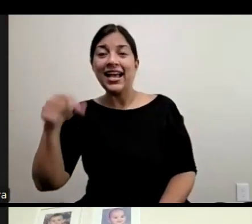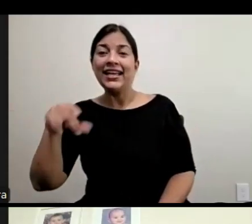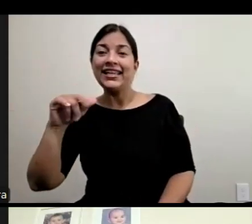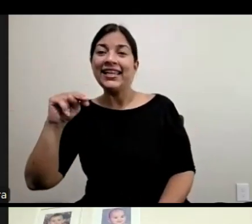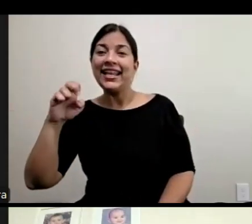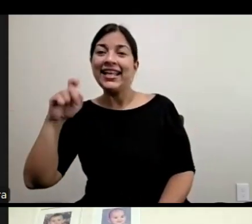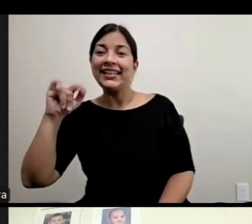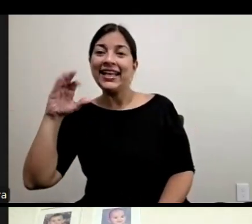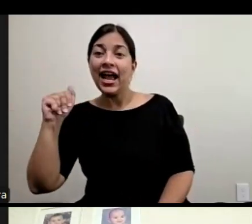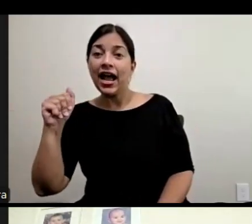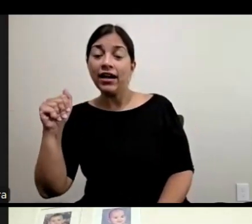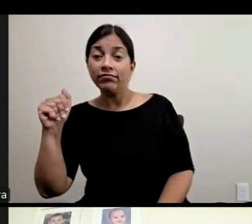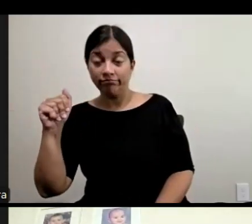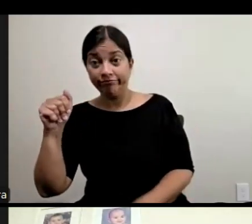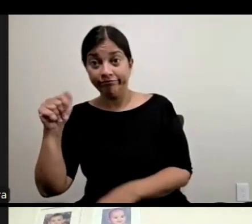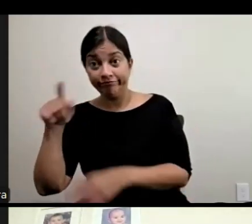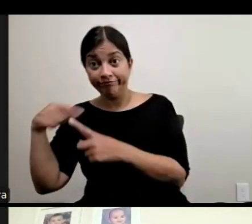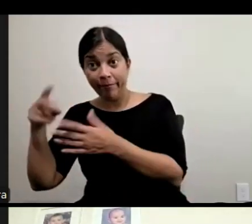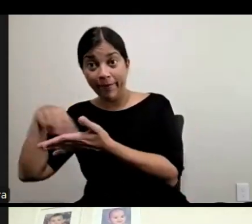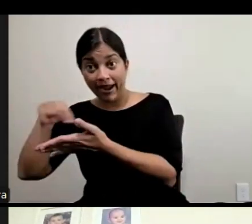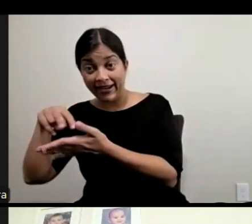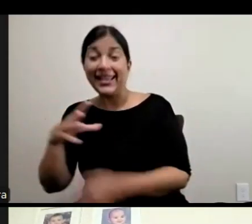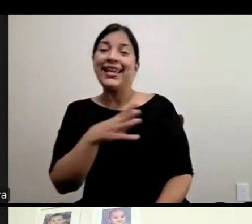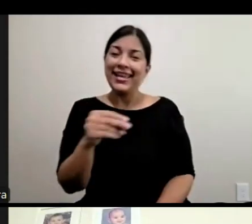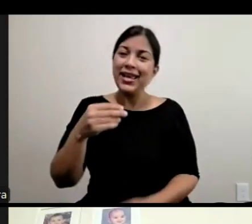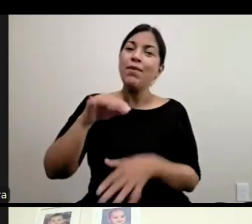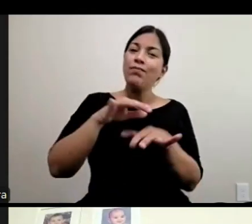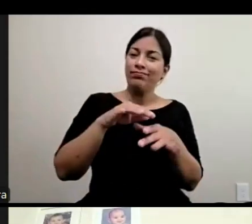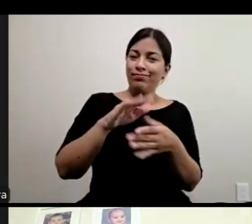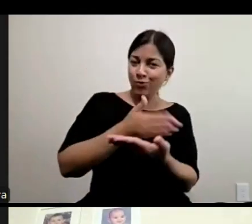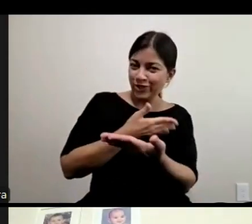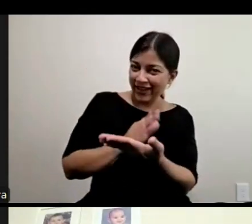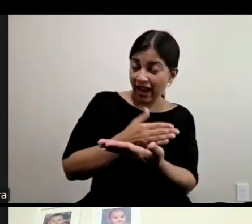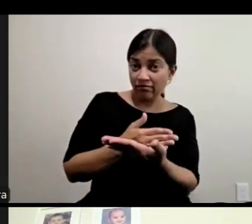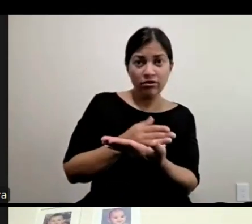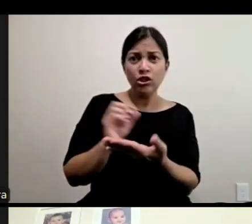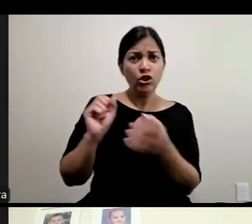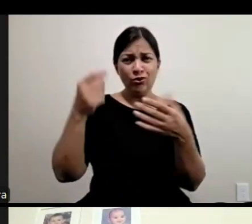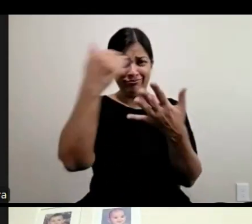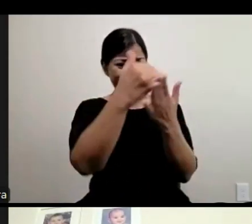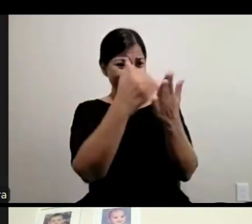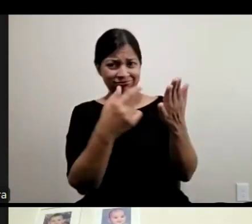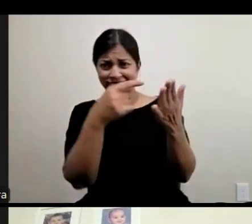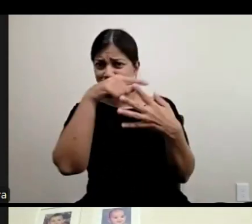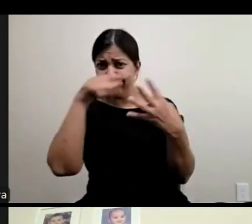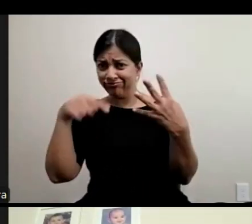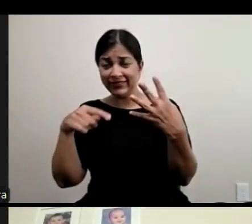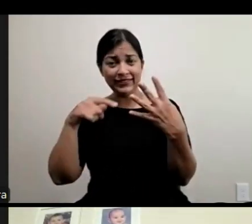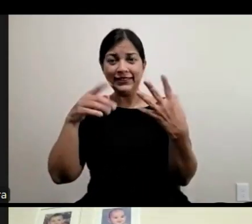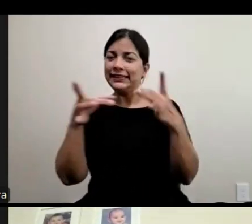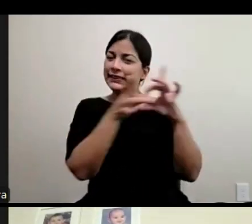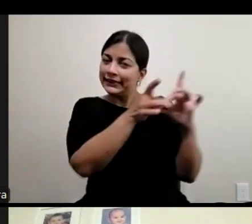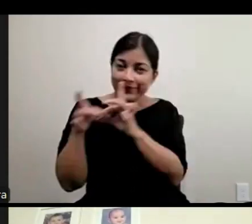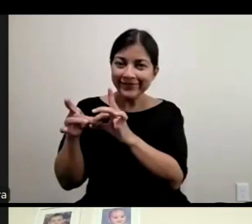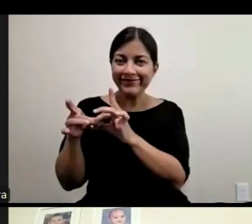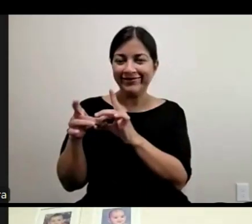la musical. Todo eso está ligado con el desarrollo del cerebro humano y no todas las personas. Todo el mundo tiene